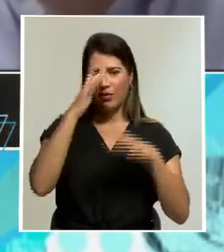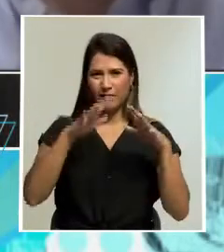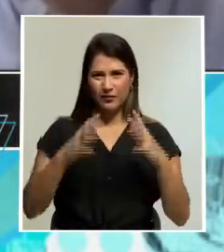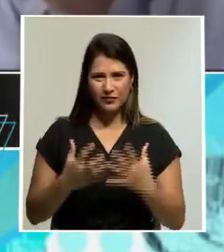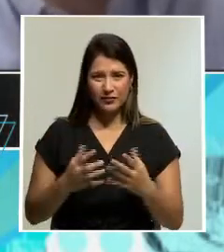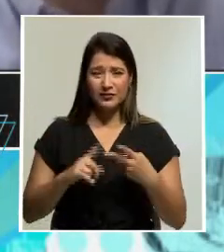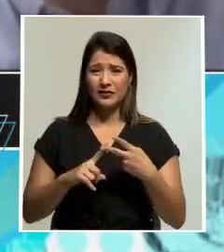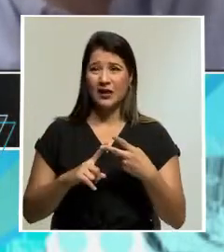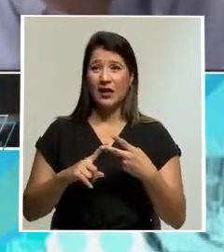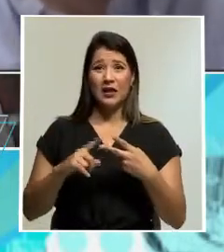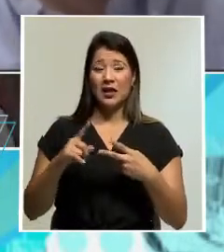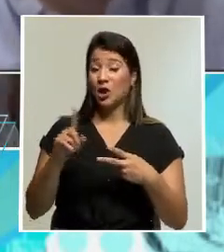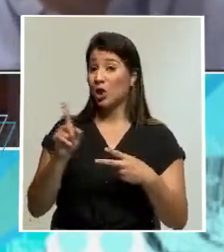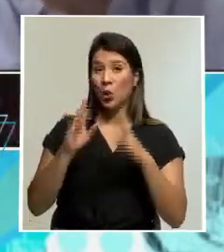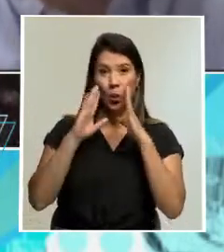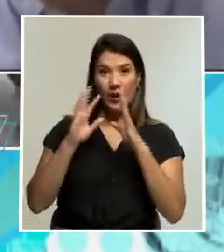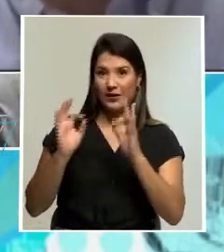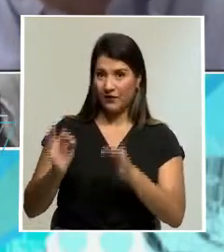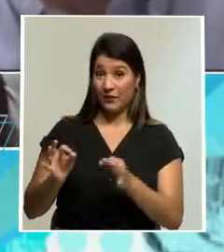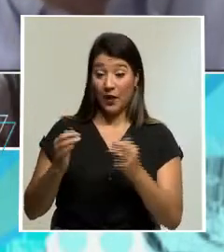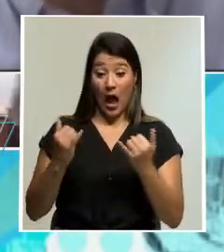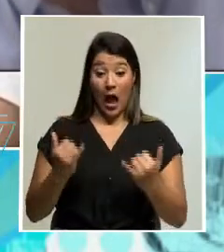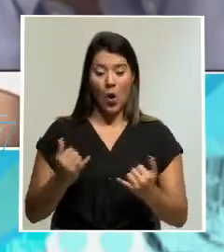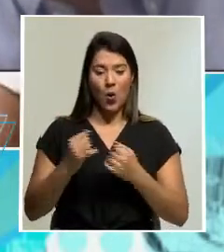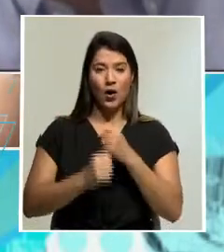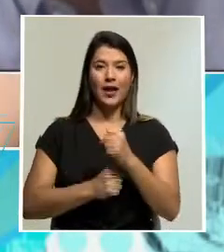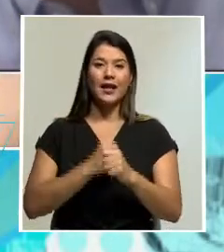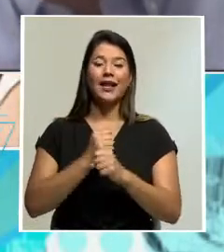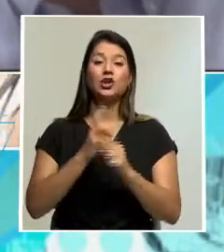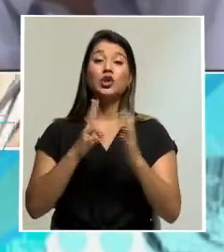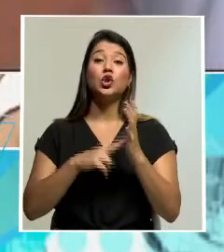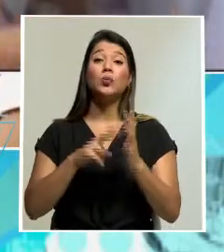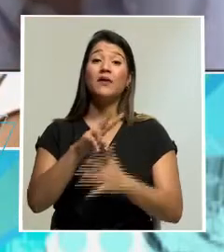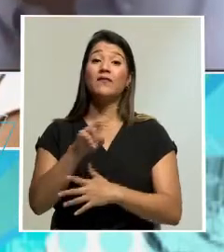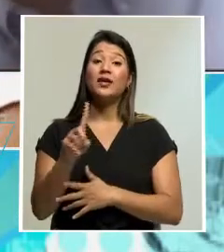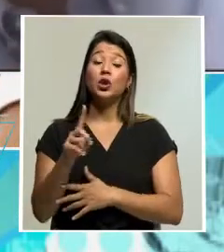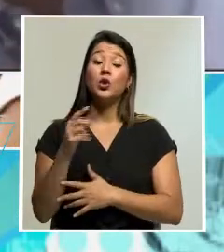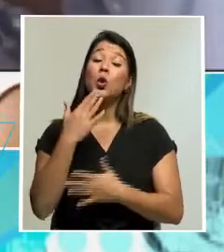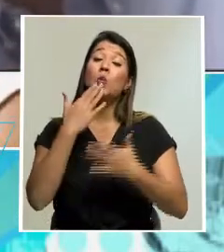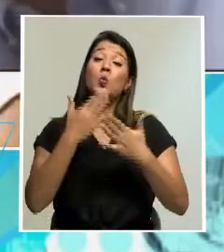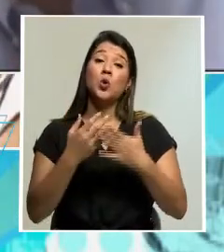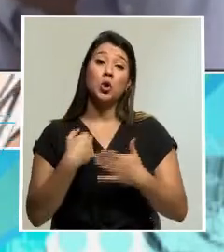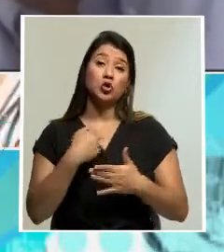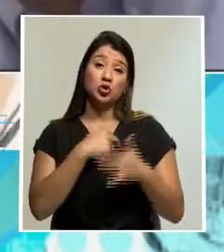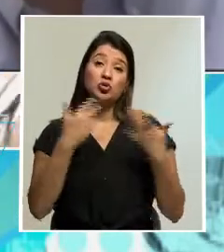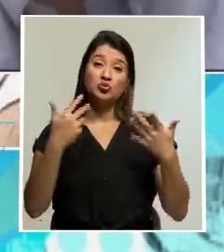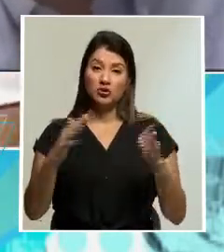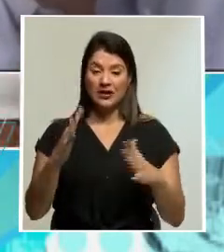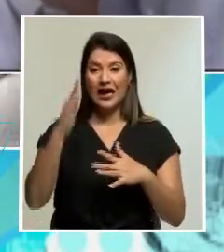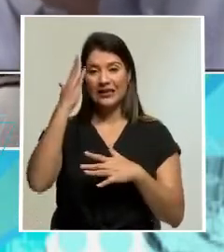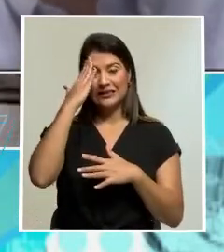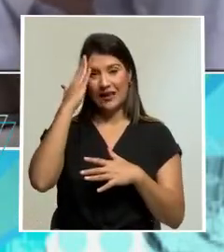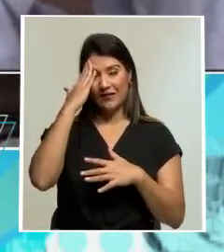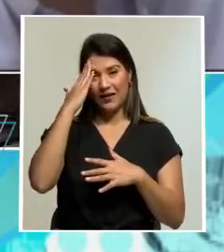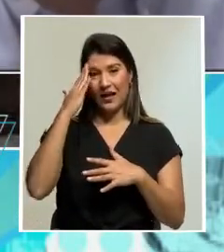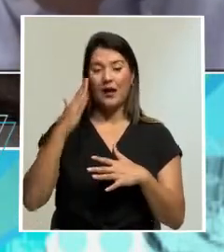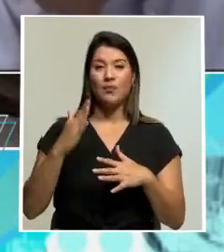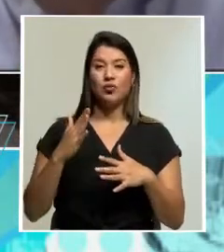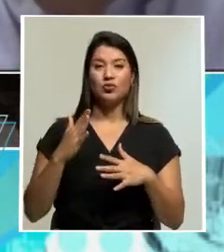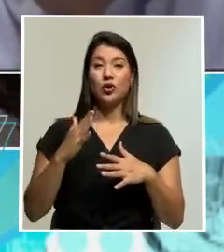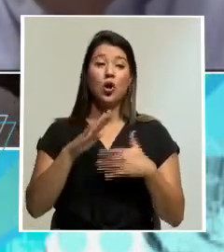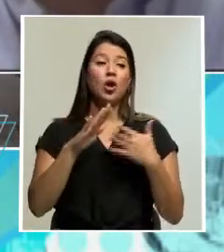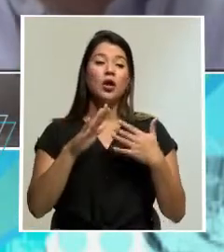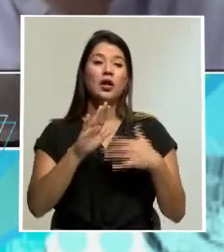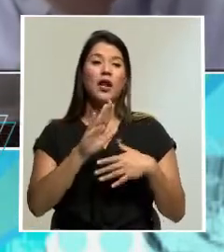negligencia. Y ahora en 2021, bueno, ya sabíamos de antemano cómo se preparaba el régimen